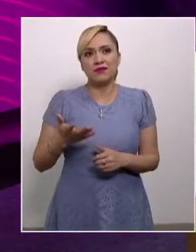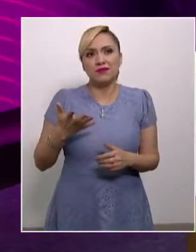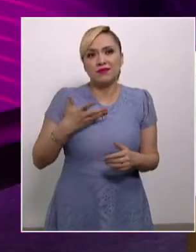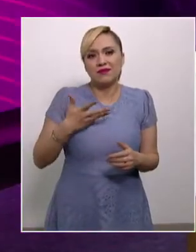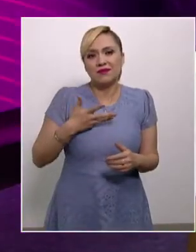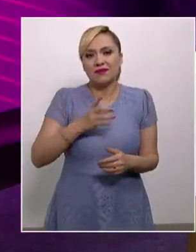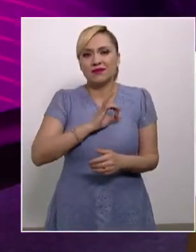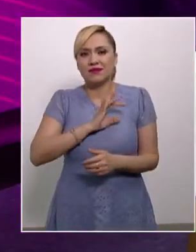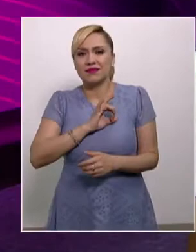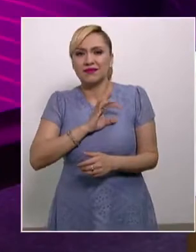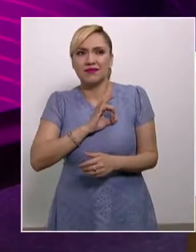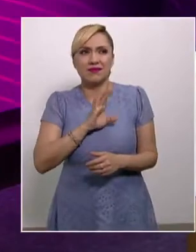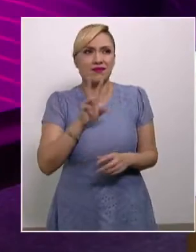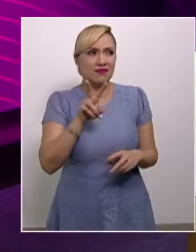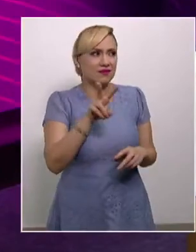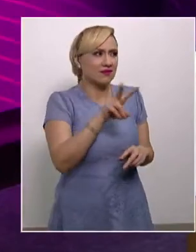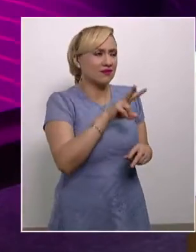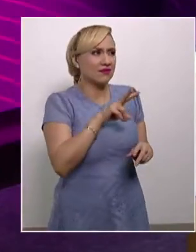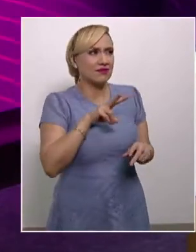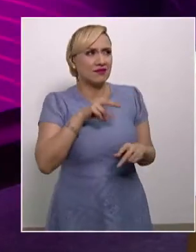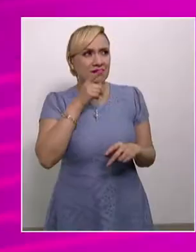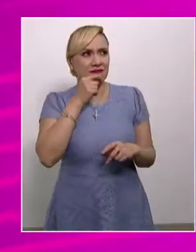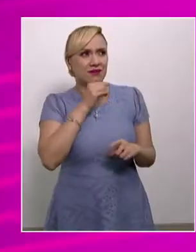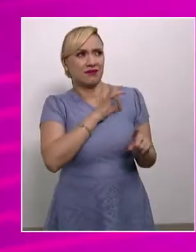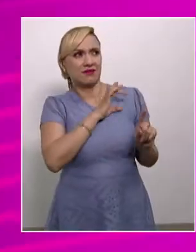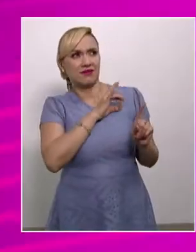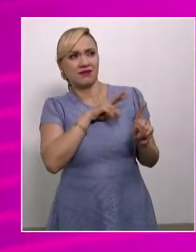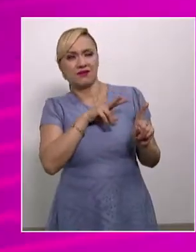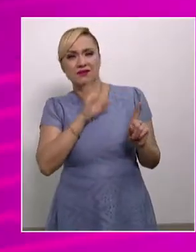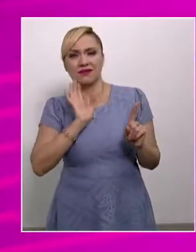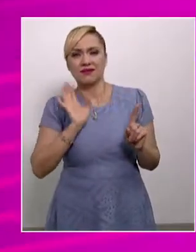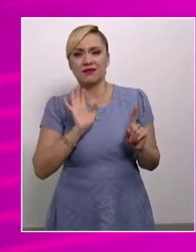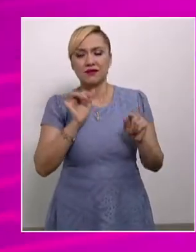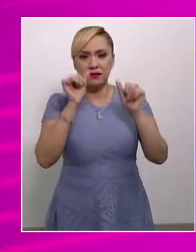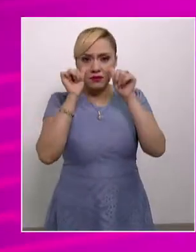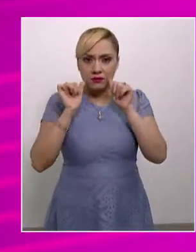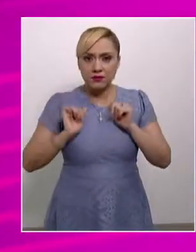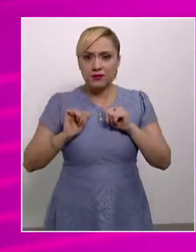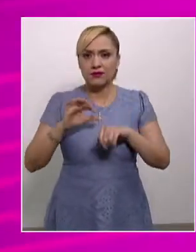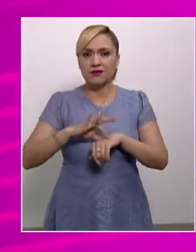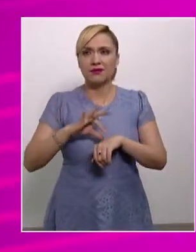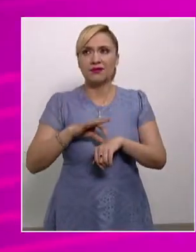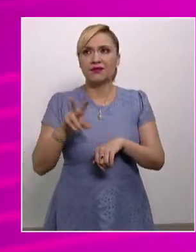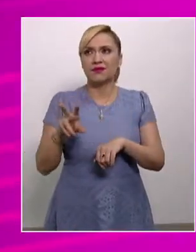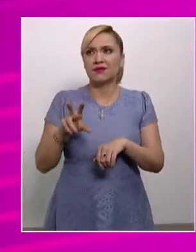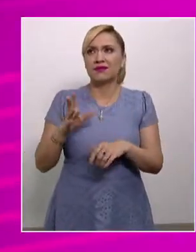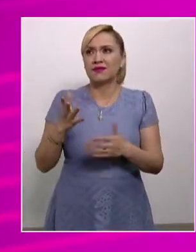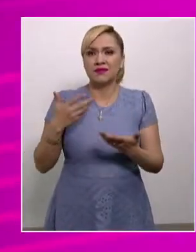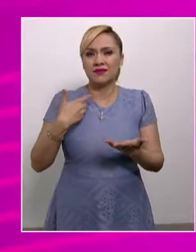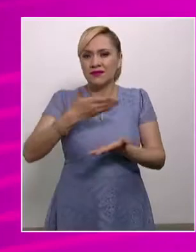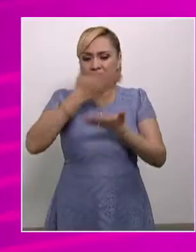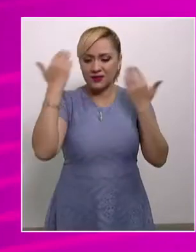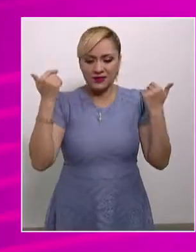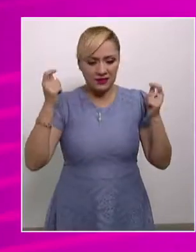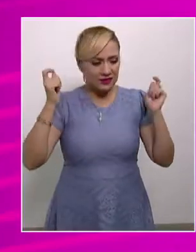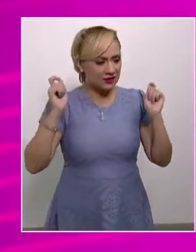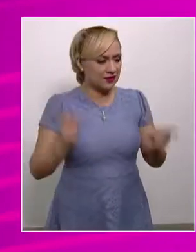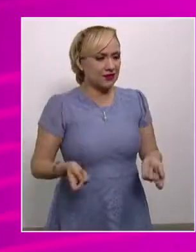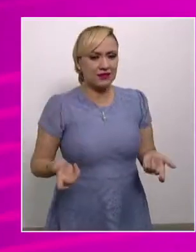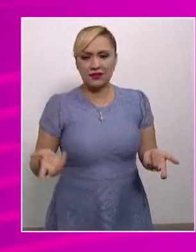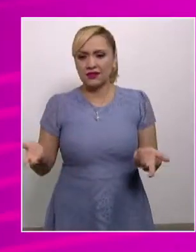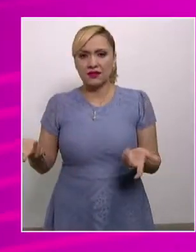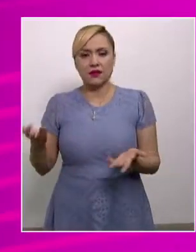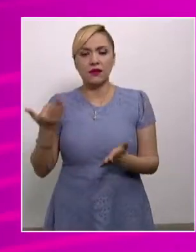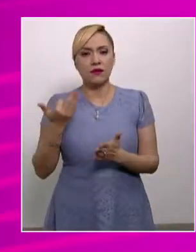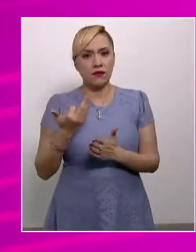desconfianza hacia las autoridades para que puedan tener atención médica, desconocen qué es lo que está pasando, es decir, no hay